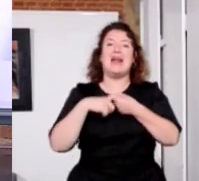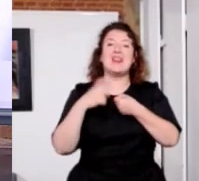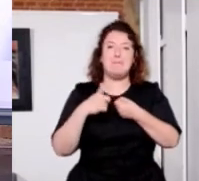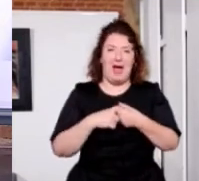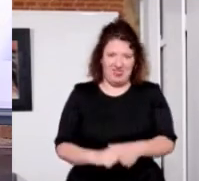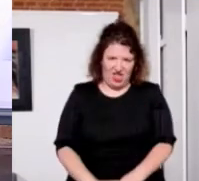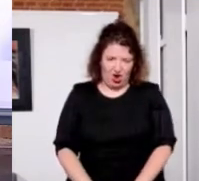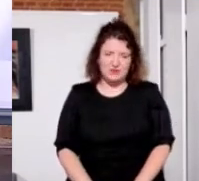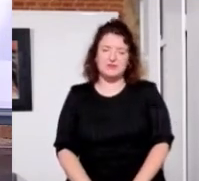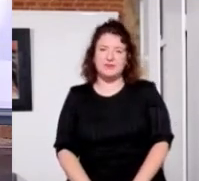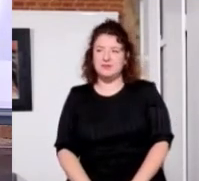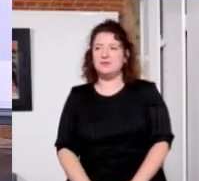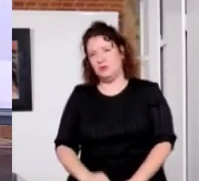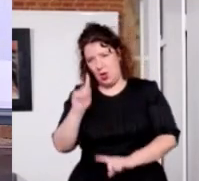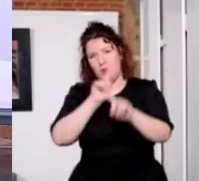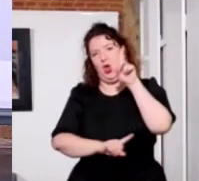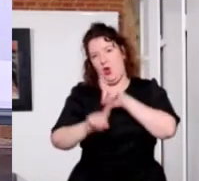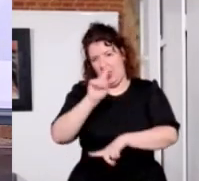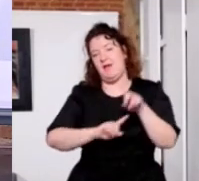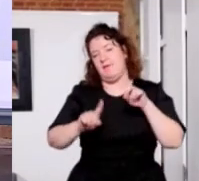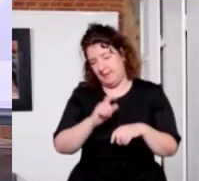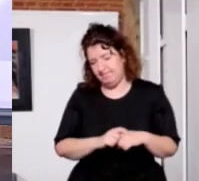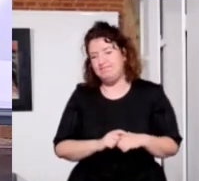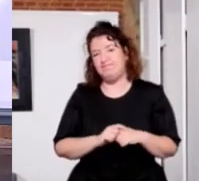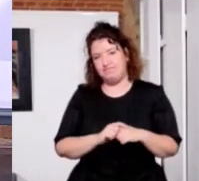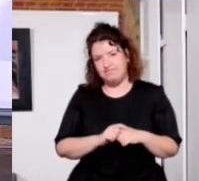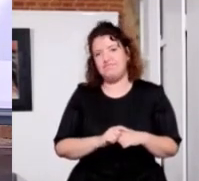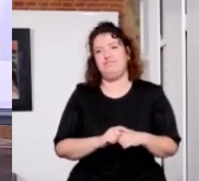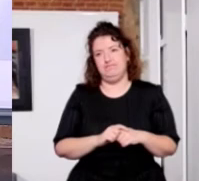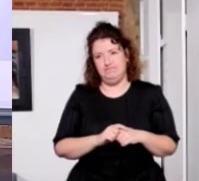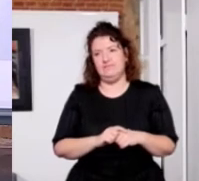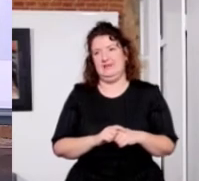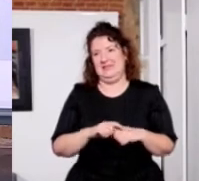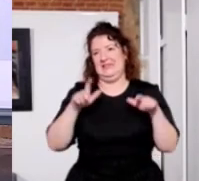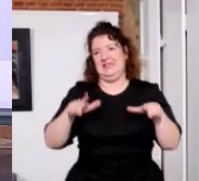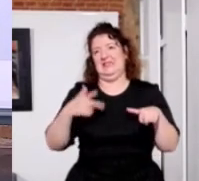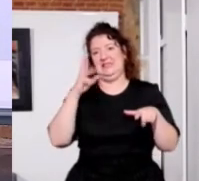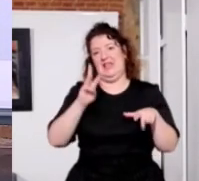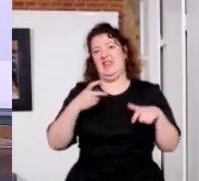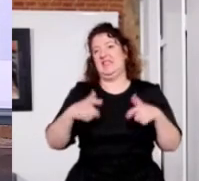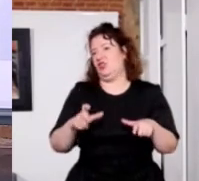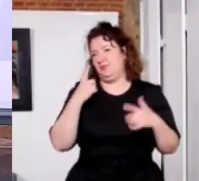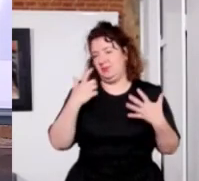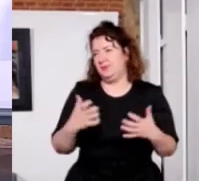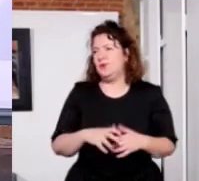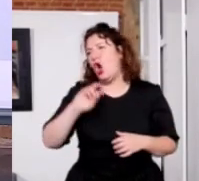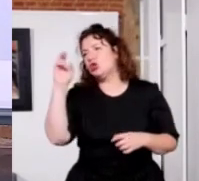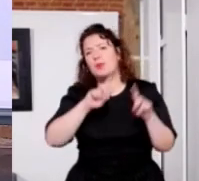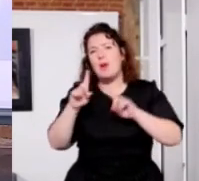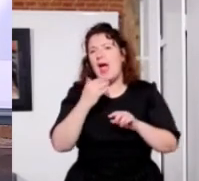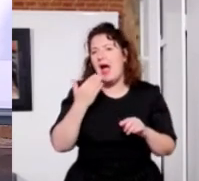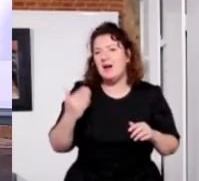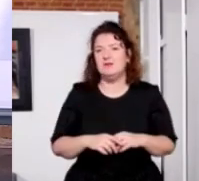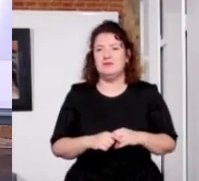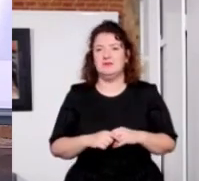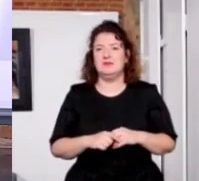La participación, otro problema bastante anclado en el tercer sector. Vale, ¿algún otro problema que nos...